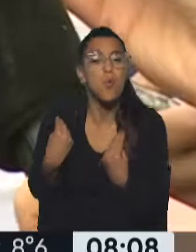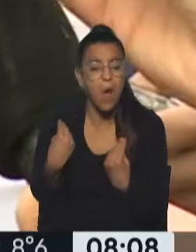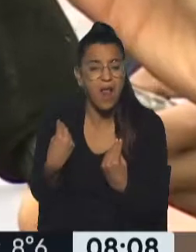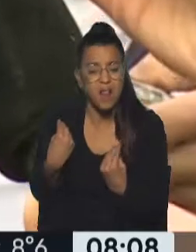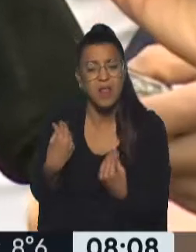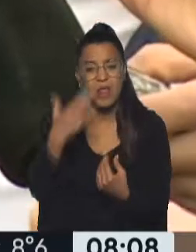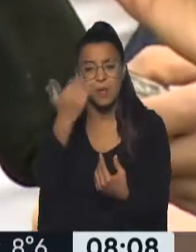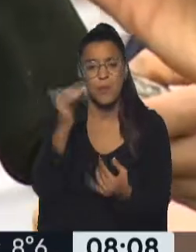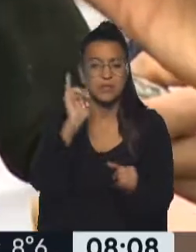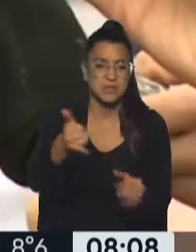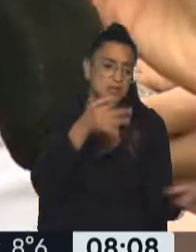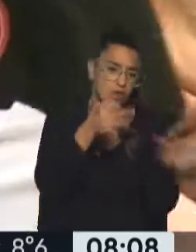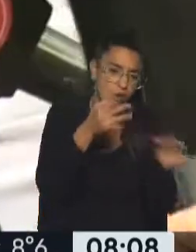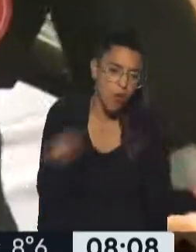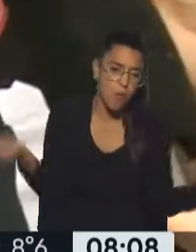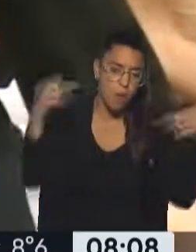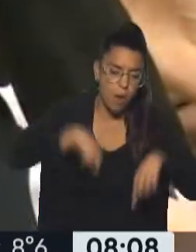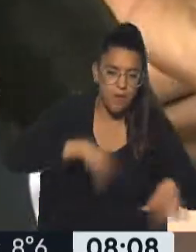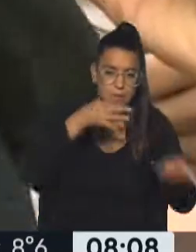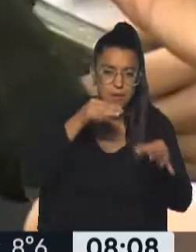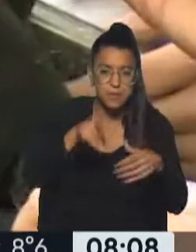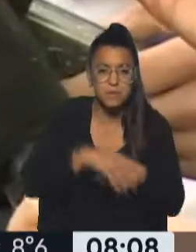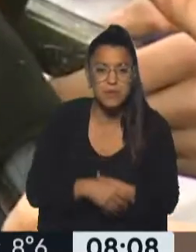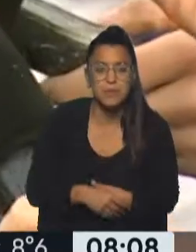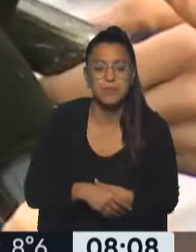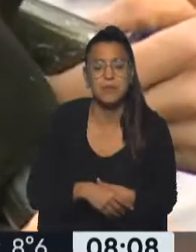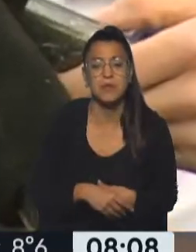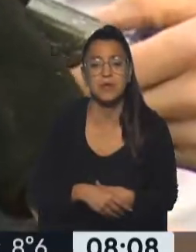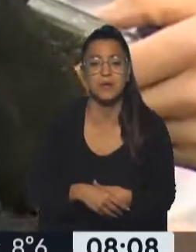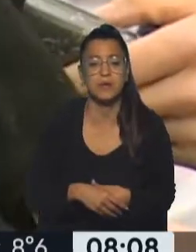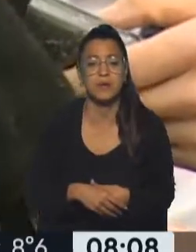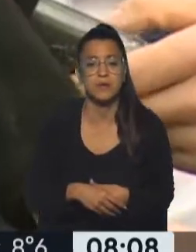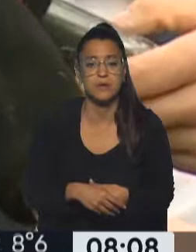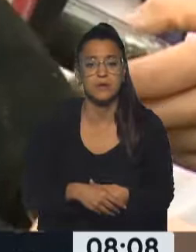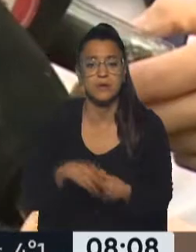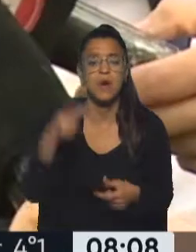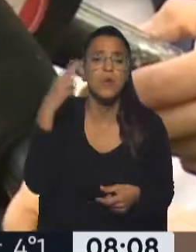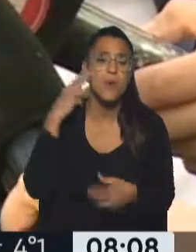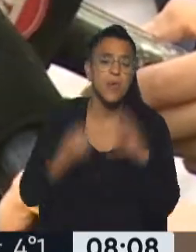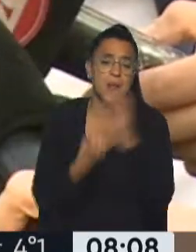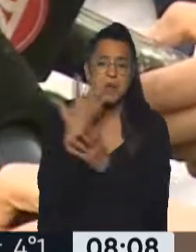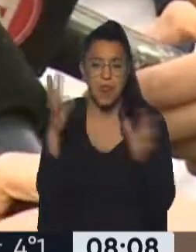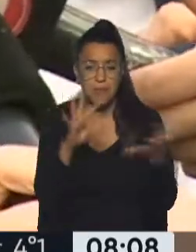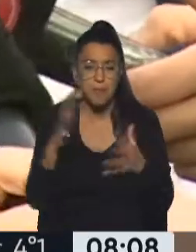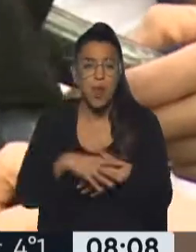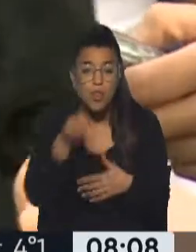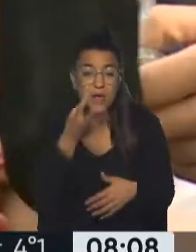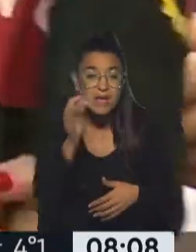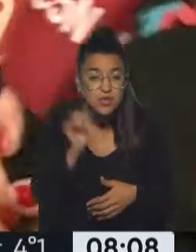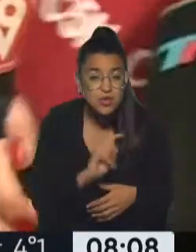así dialogar nuevamente con ustedes. Por eso, si no va a hablar ella, no va a declarar ella hoy. A las 9 de la mañana aproximadamente. ¿Pero va a declarar